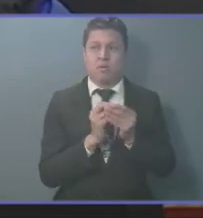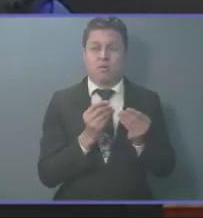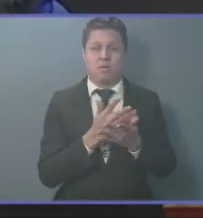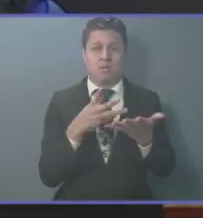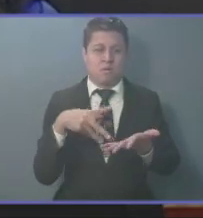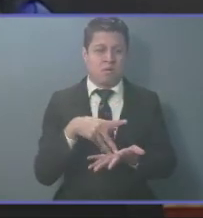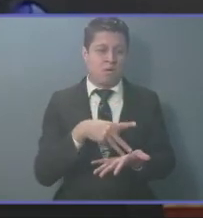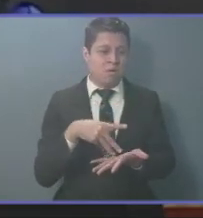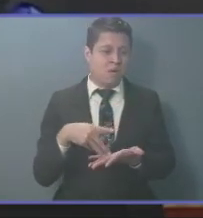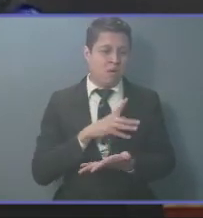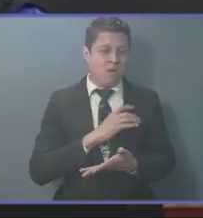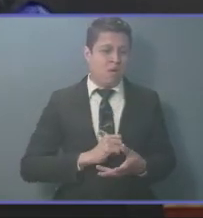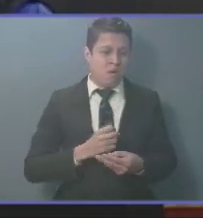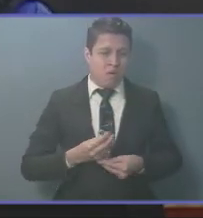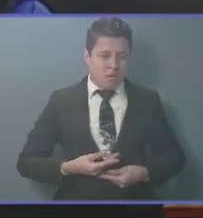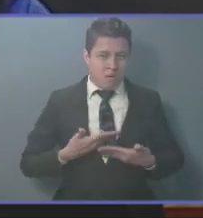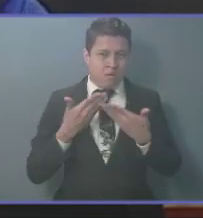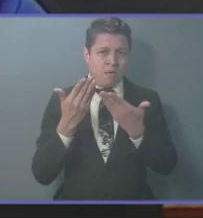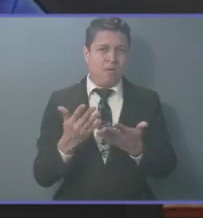pueblo salvadoreño.